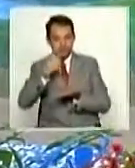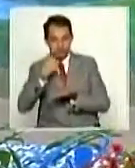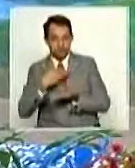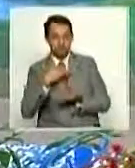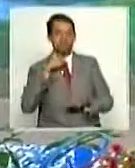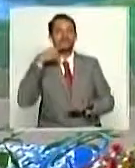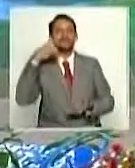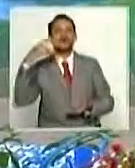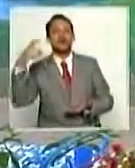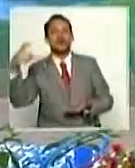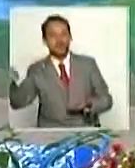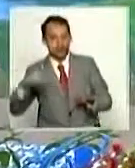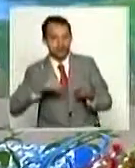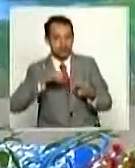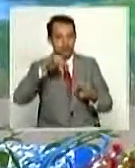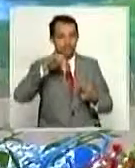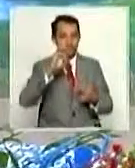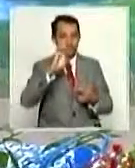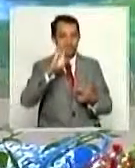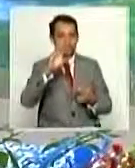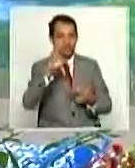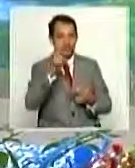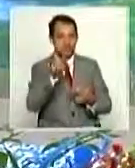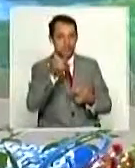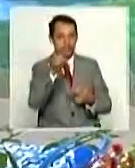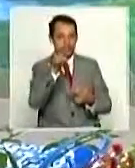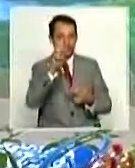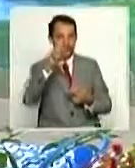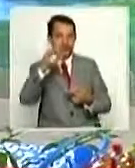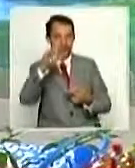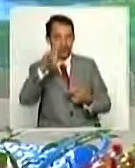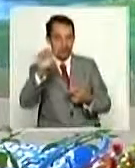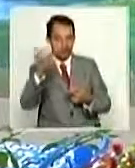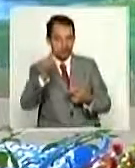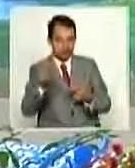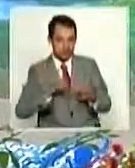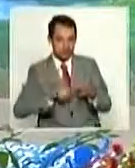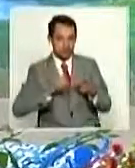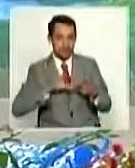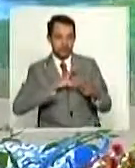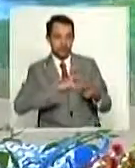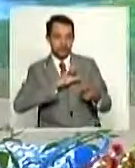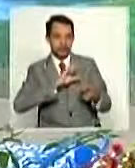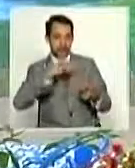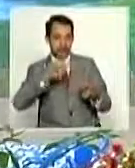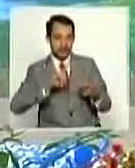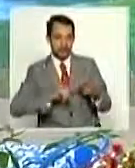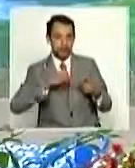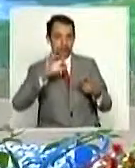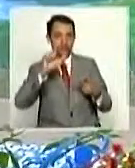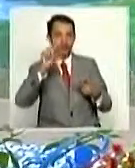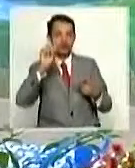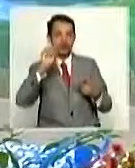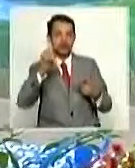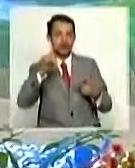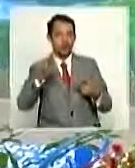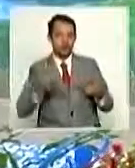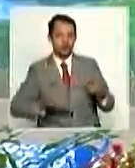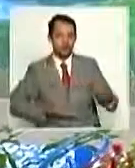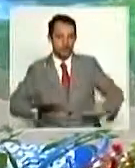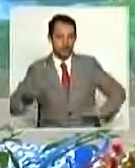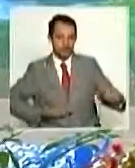pueden ubicar Nueces y Semillas, en Cali, Droguerías Alonso y Artemisa,